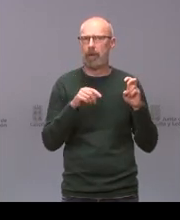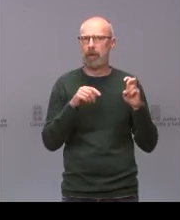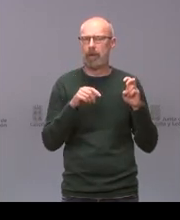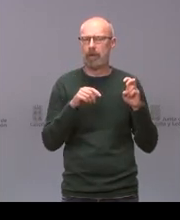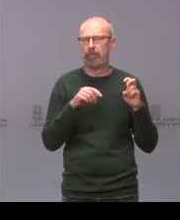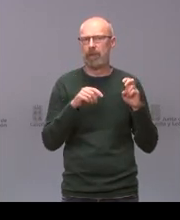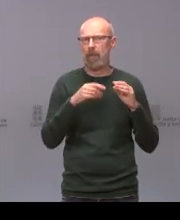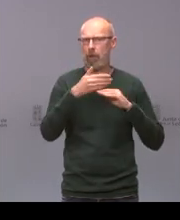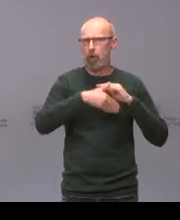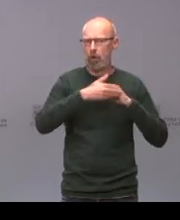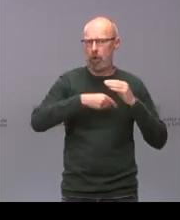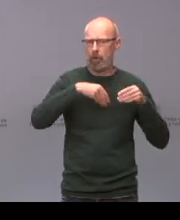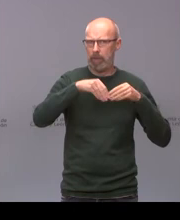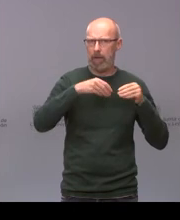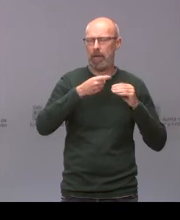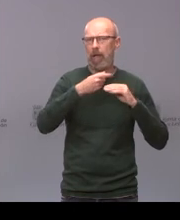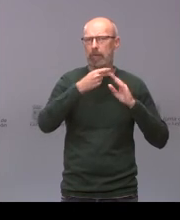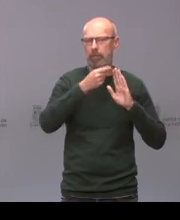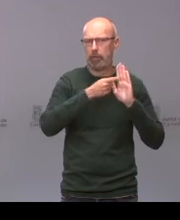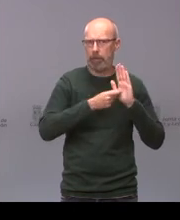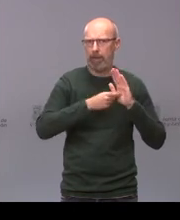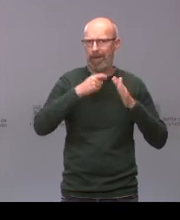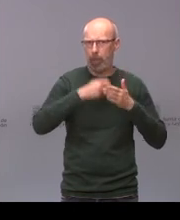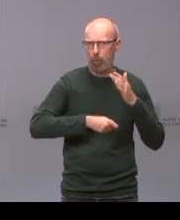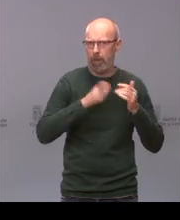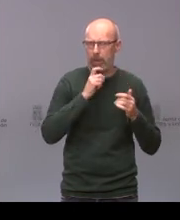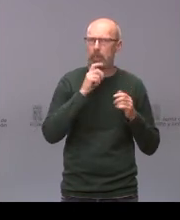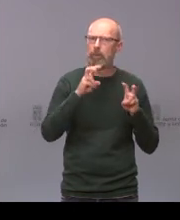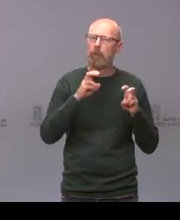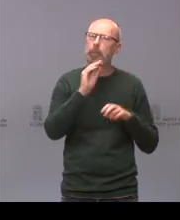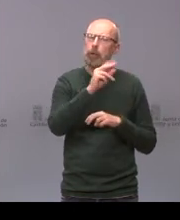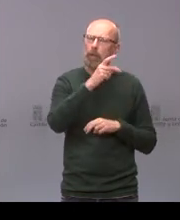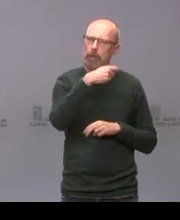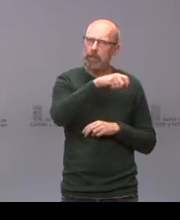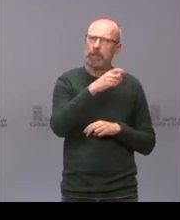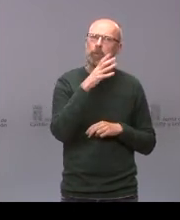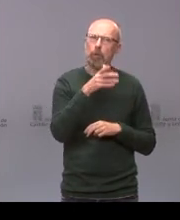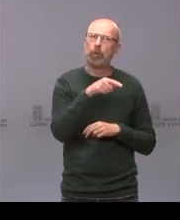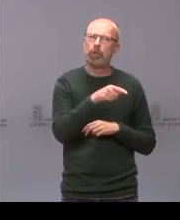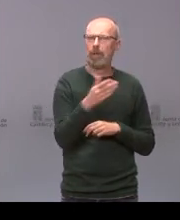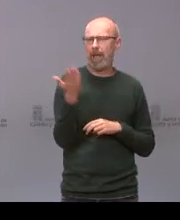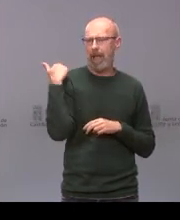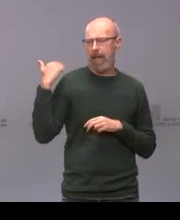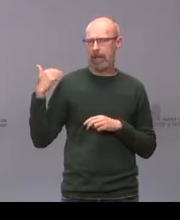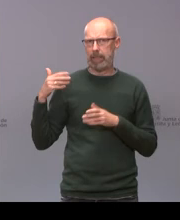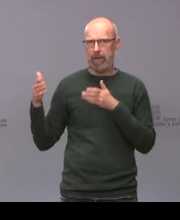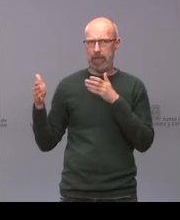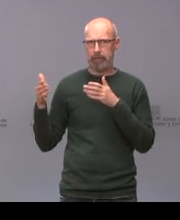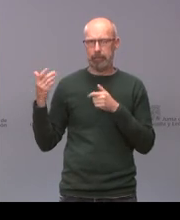negra, preguntaría al vicepresidente si no cree que pueda tener que ver el hecho de haber sido en su momento la única comunidad en la que se